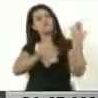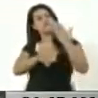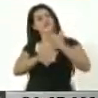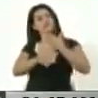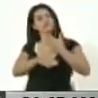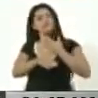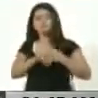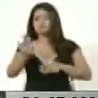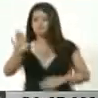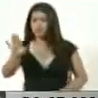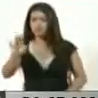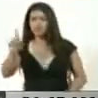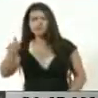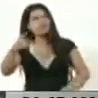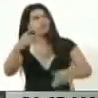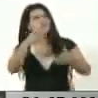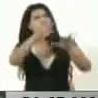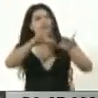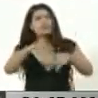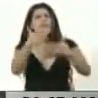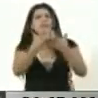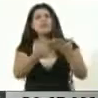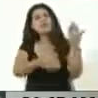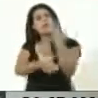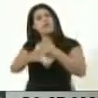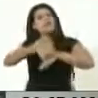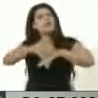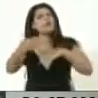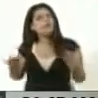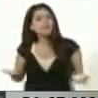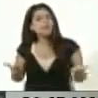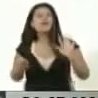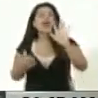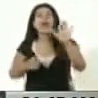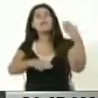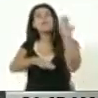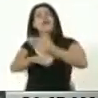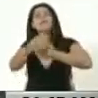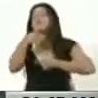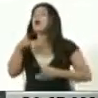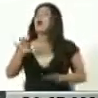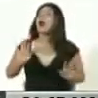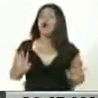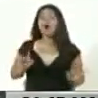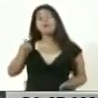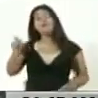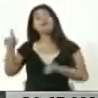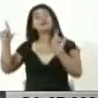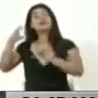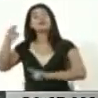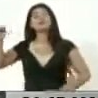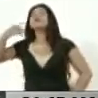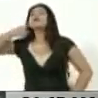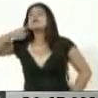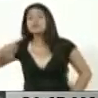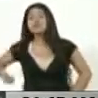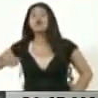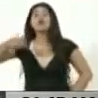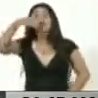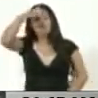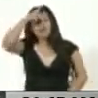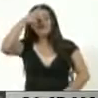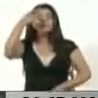con la visita de los diputados de oposición. Claro, de un argumento que tiene que ver con lo que está planteando CNN. Y